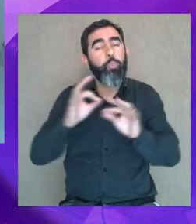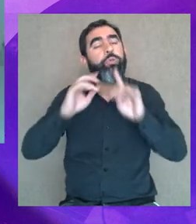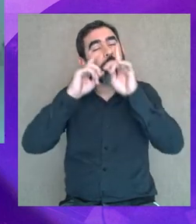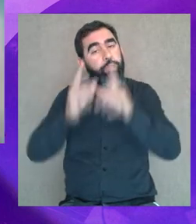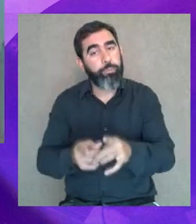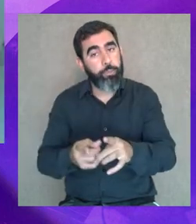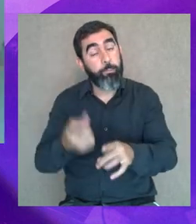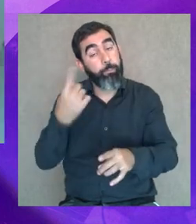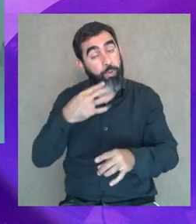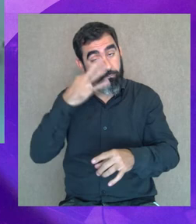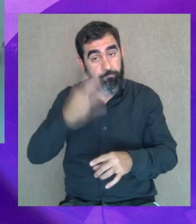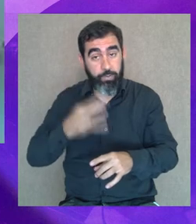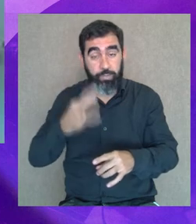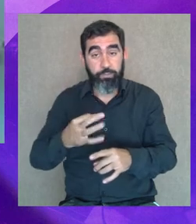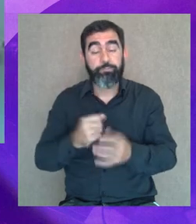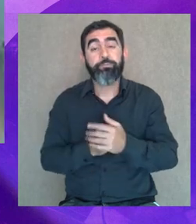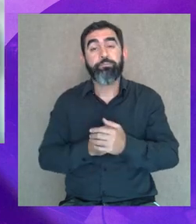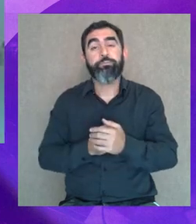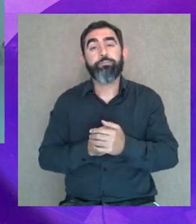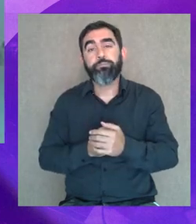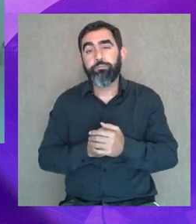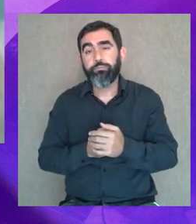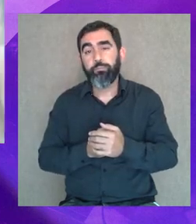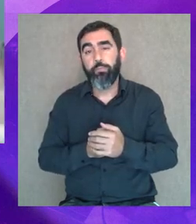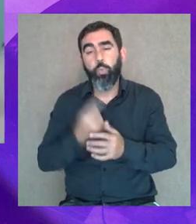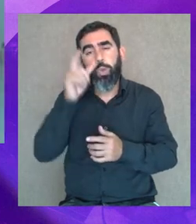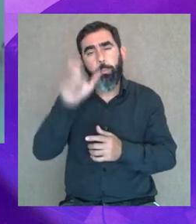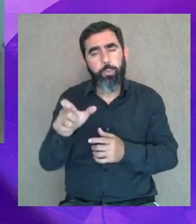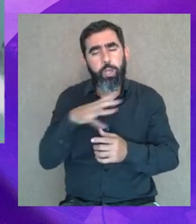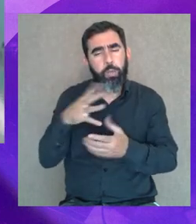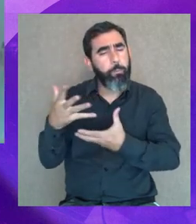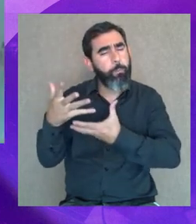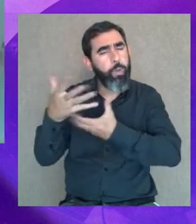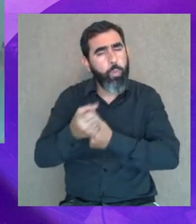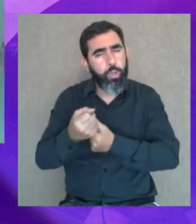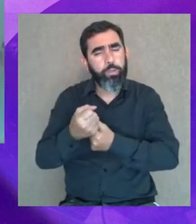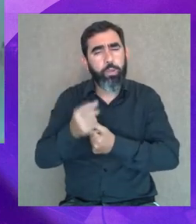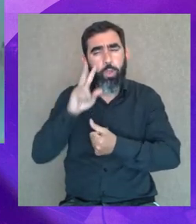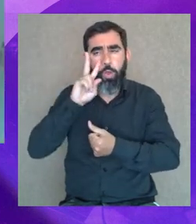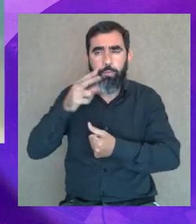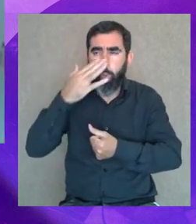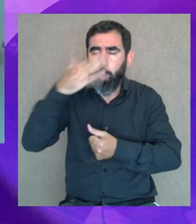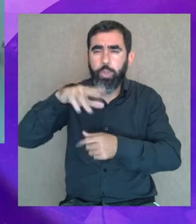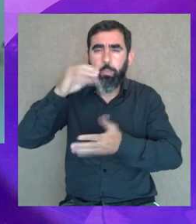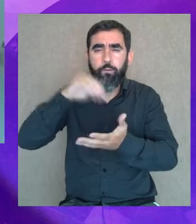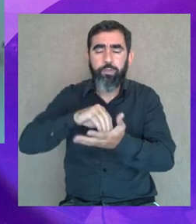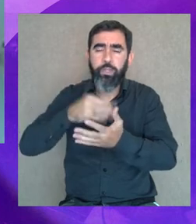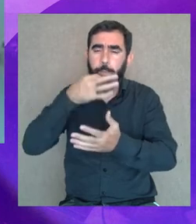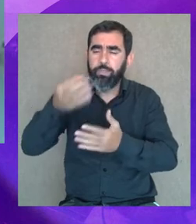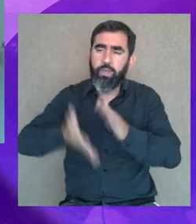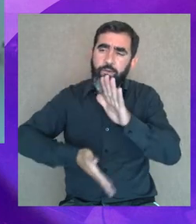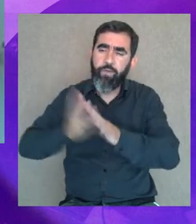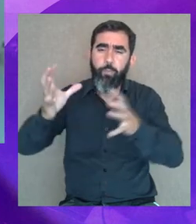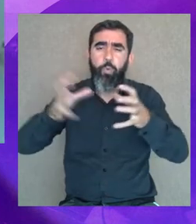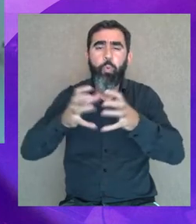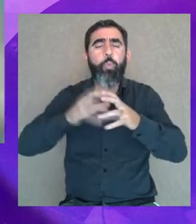pedro del águila era un gran chelista y una gran persona me cobijaba la última trilogía que persistiera me decía andrade para el